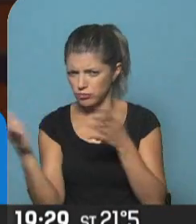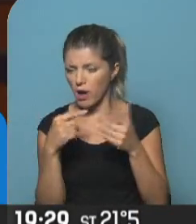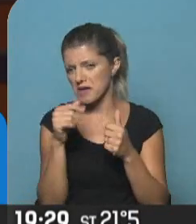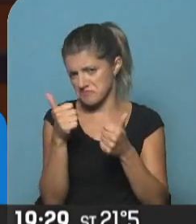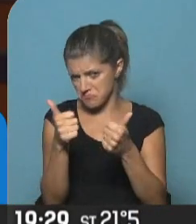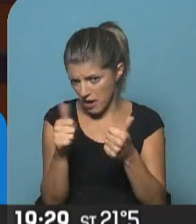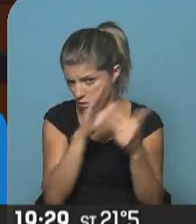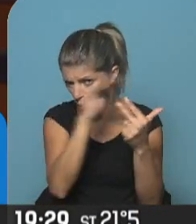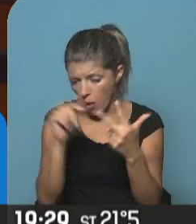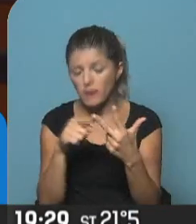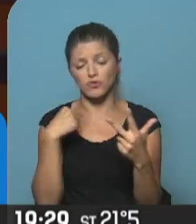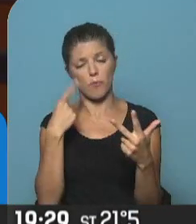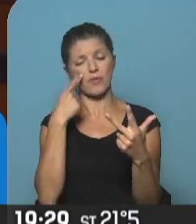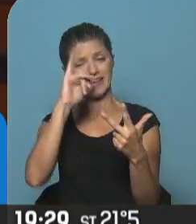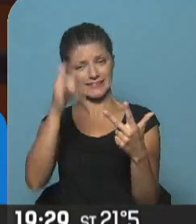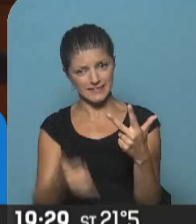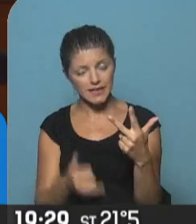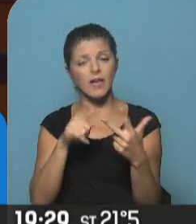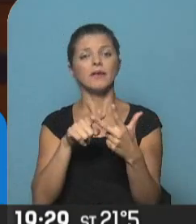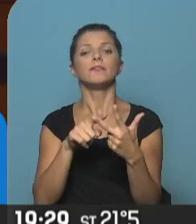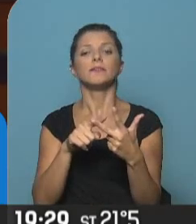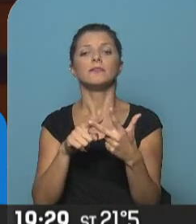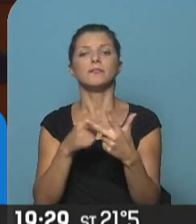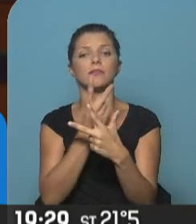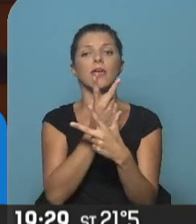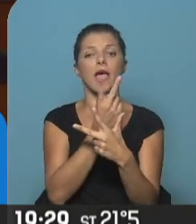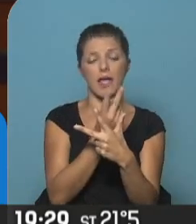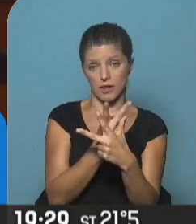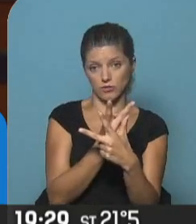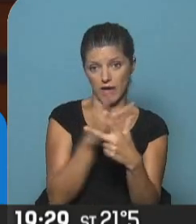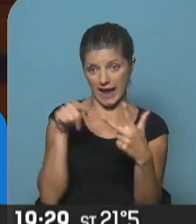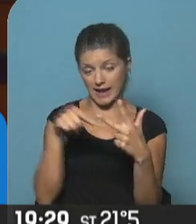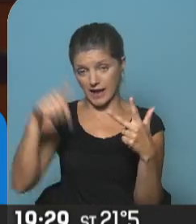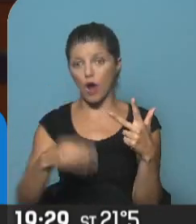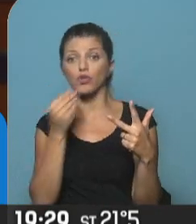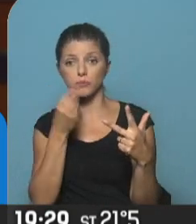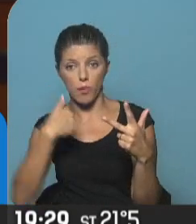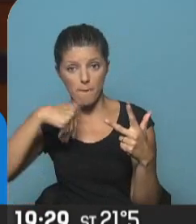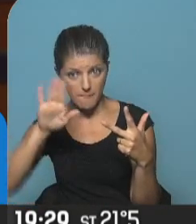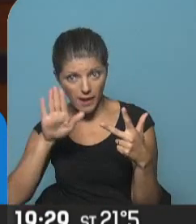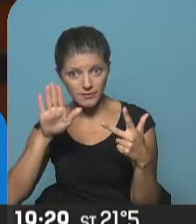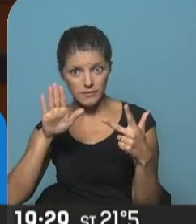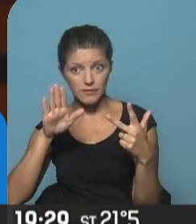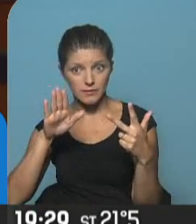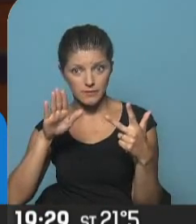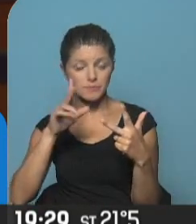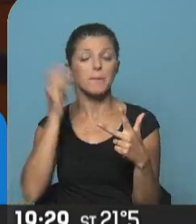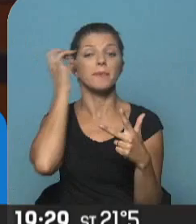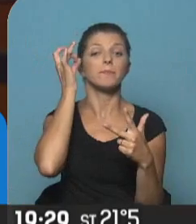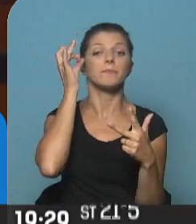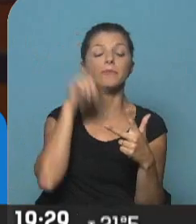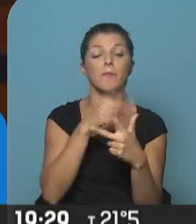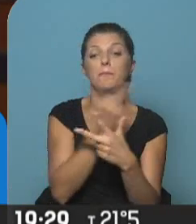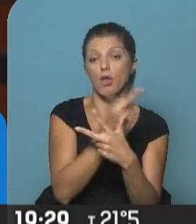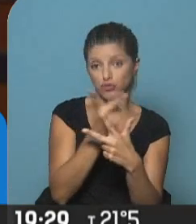son aproximadamente 30% más altos y no creo que los chilenos o los uruguayos realmente vivan peor que nosotros, por lo menos en lo que